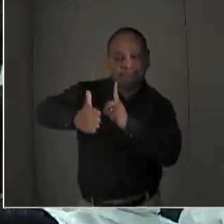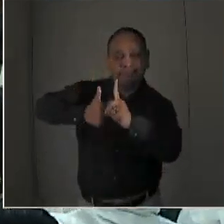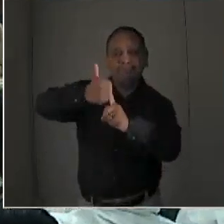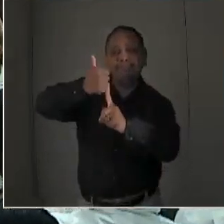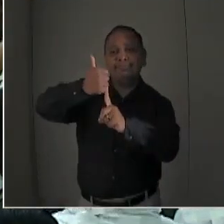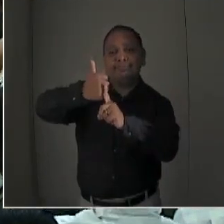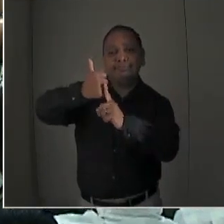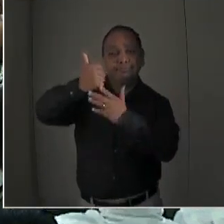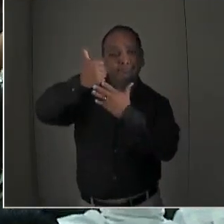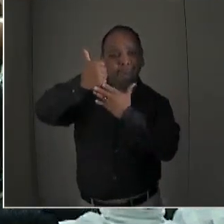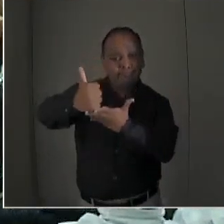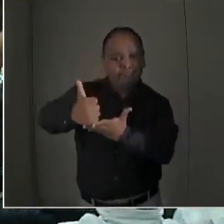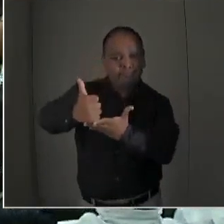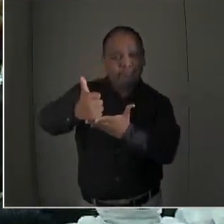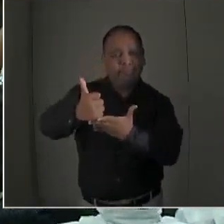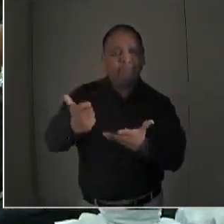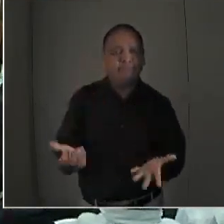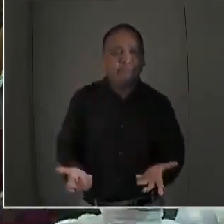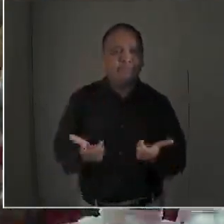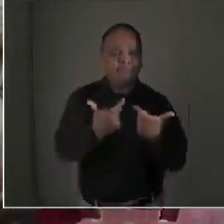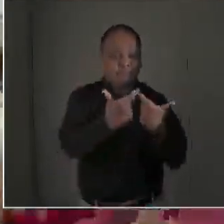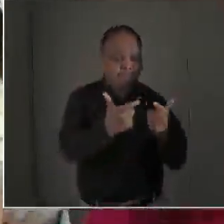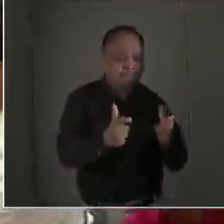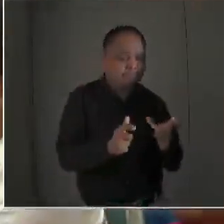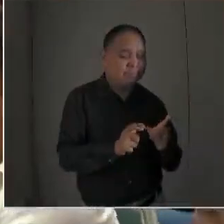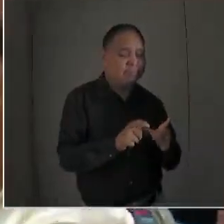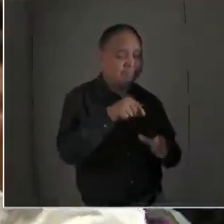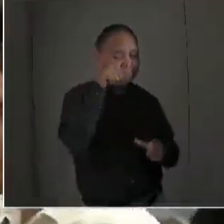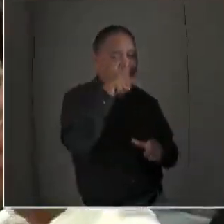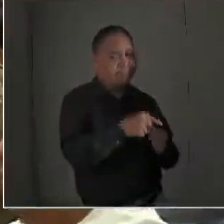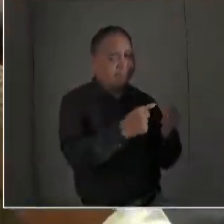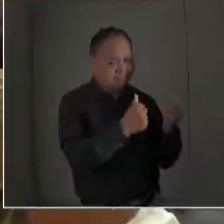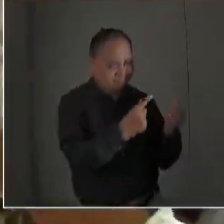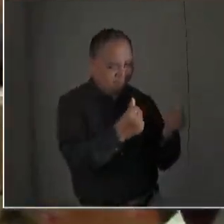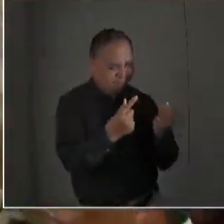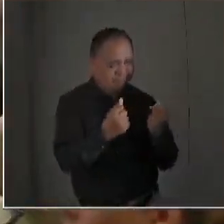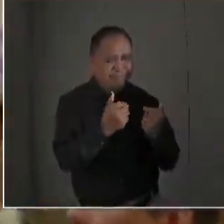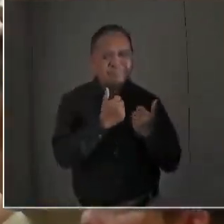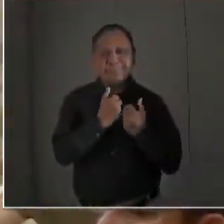Para eso está también el partido activo.